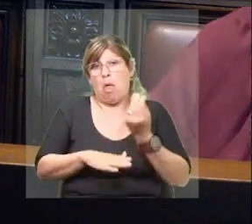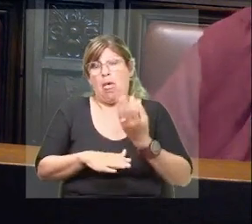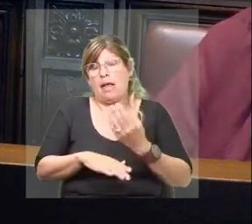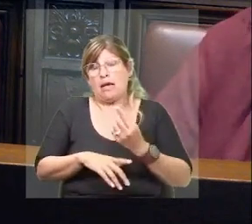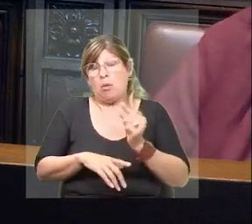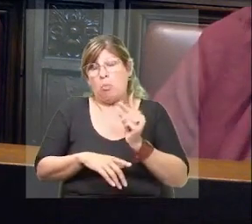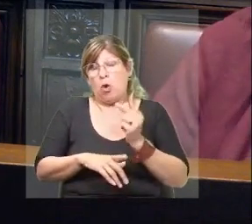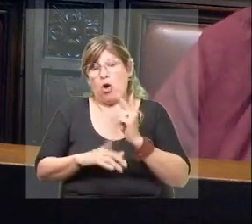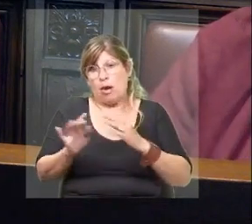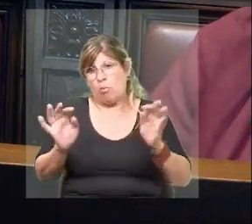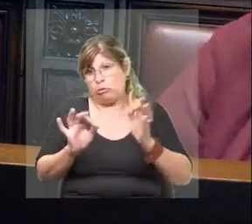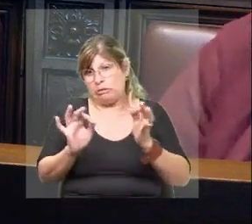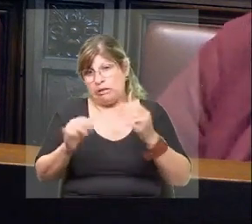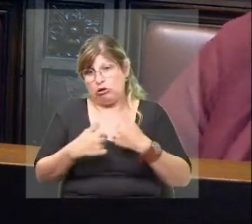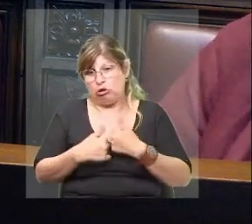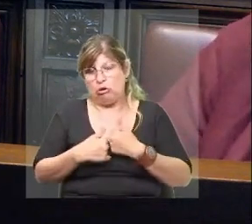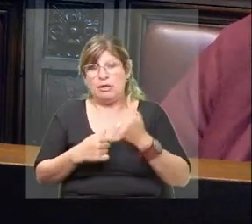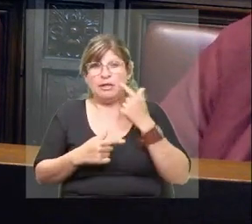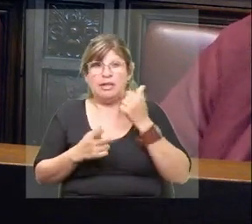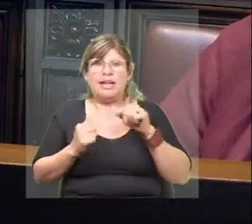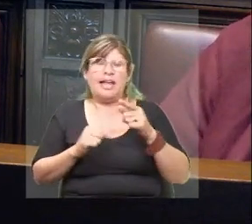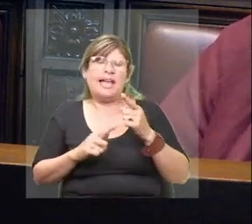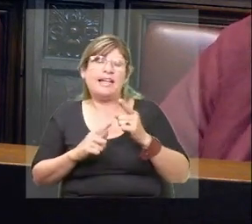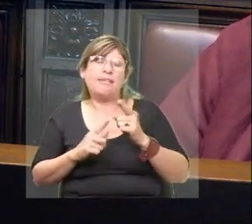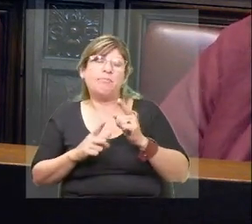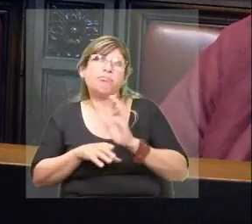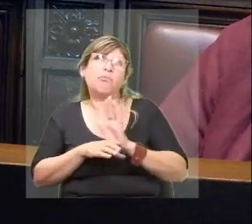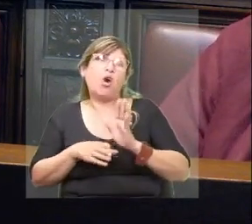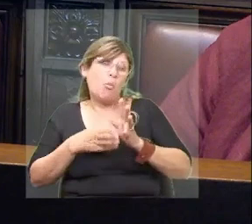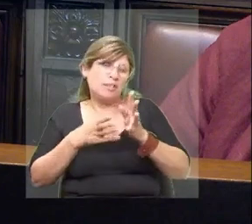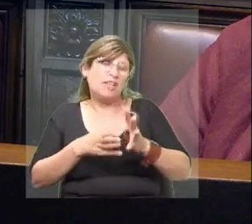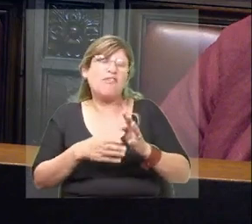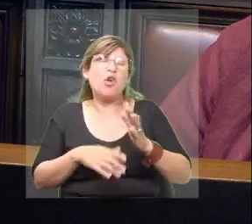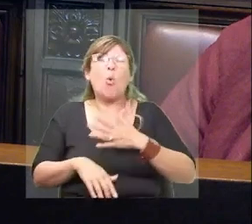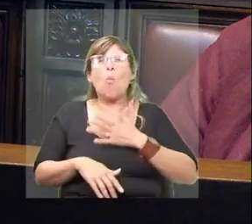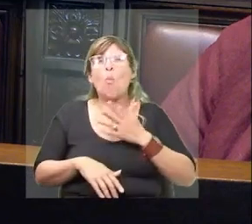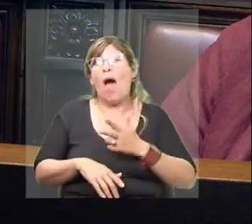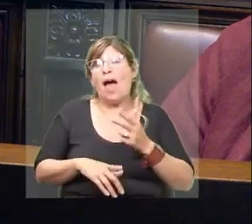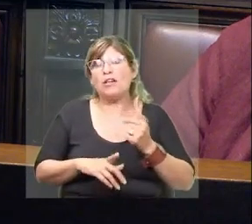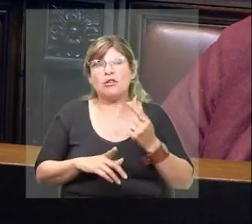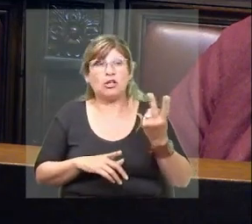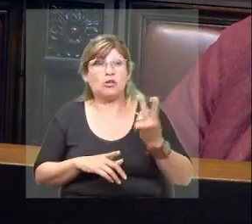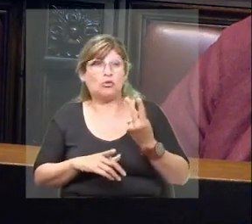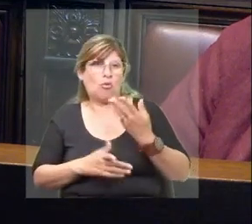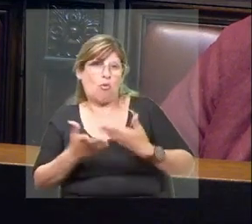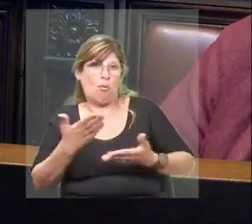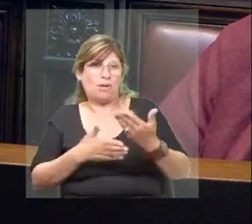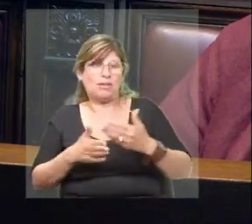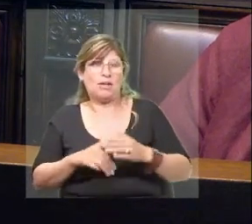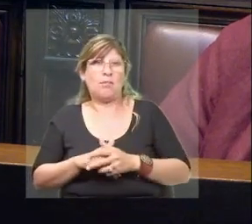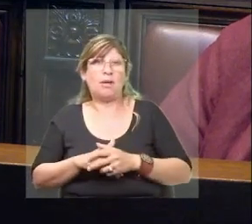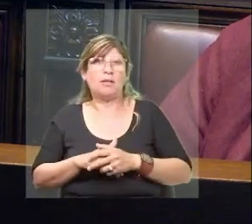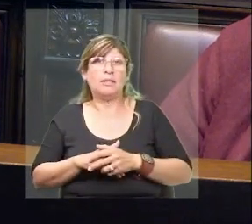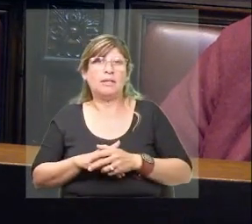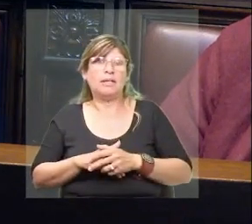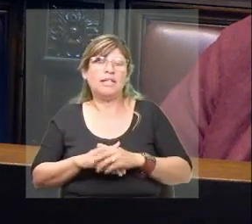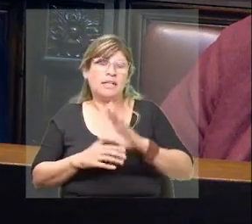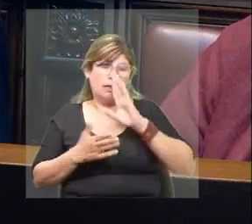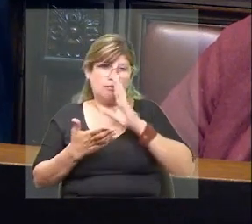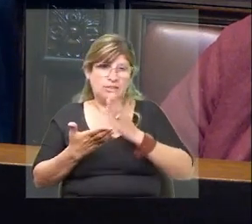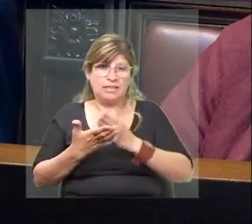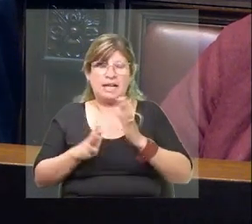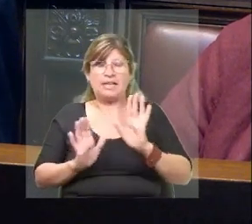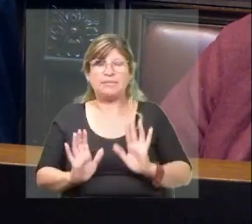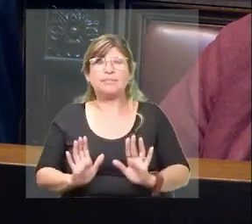era un desafío de pragmatismo, era un desafío humano que compartíamos. Y permítame terminar,